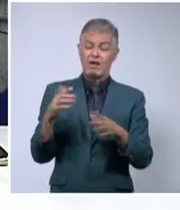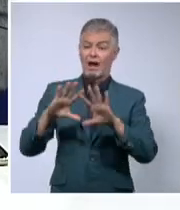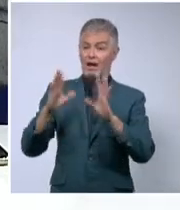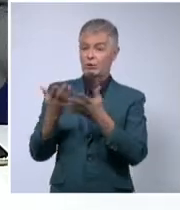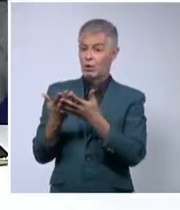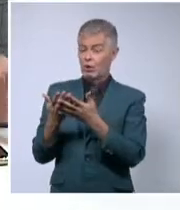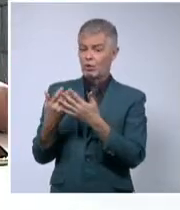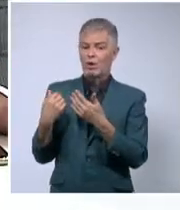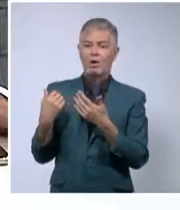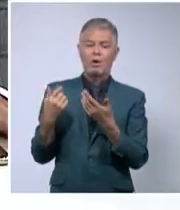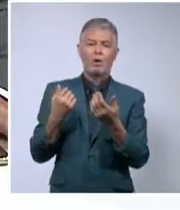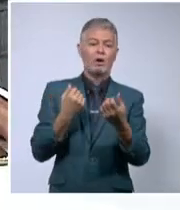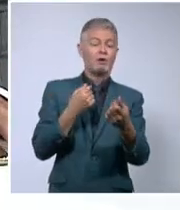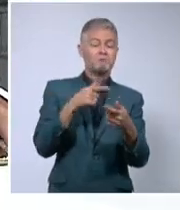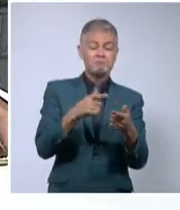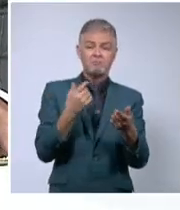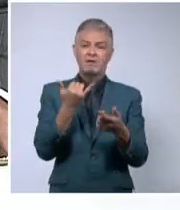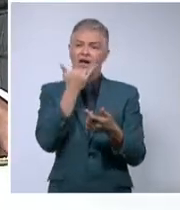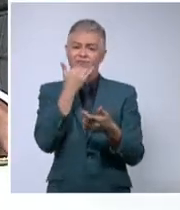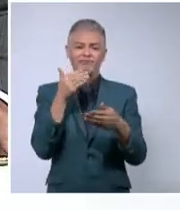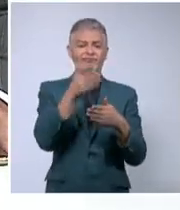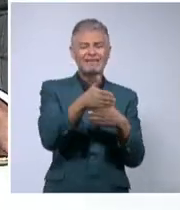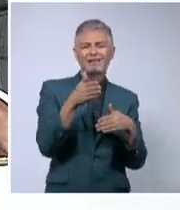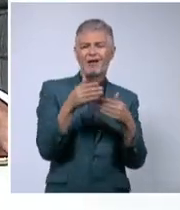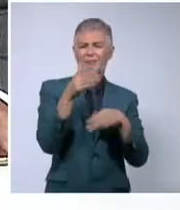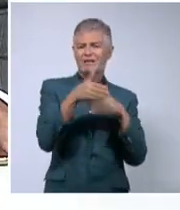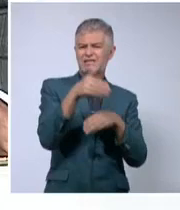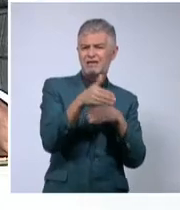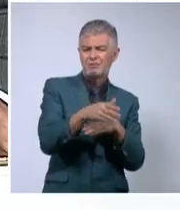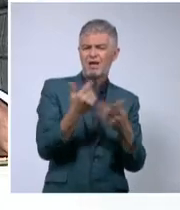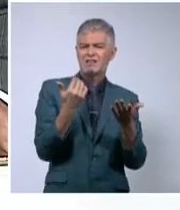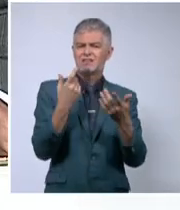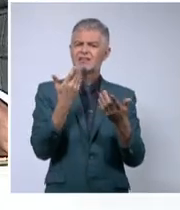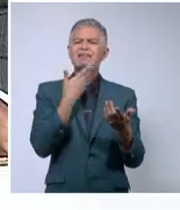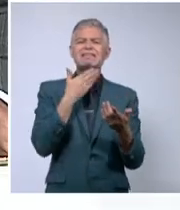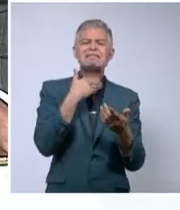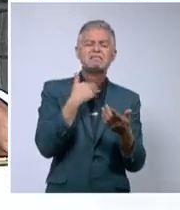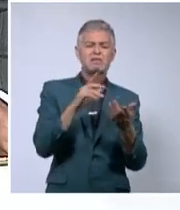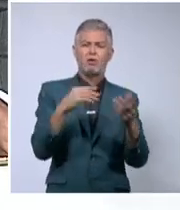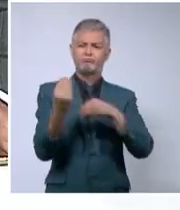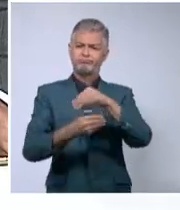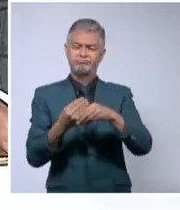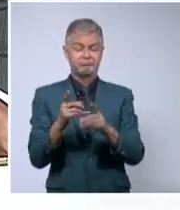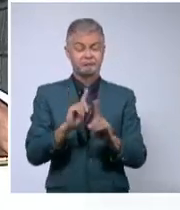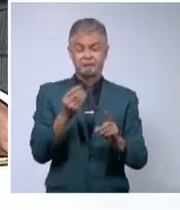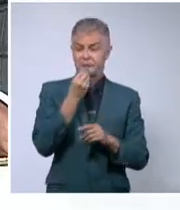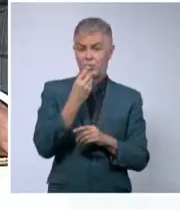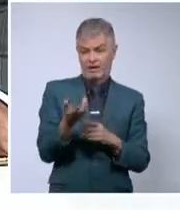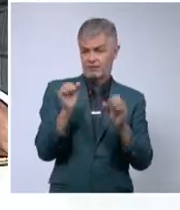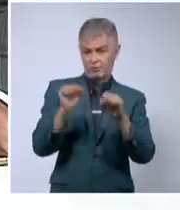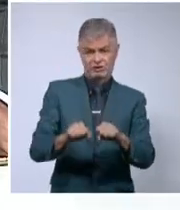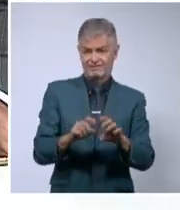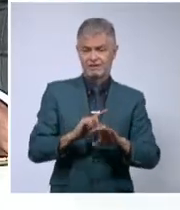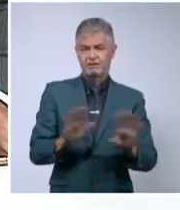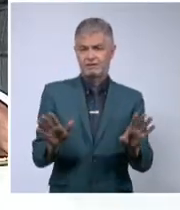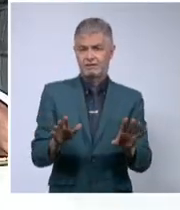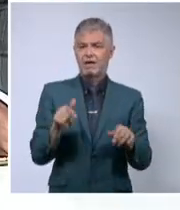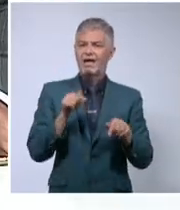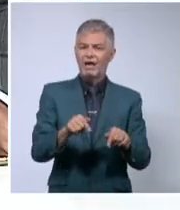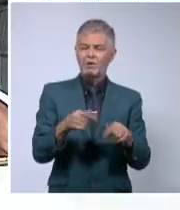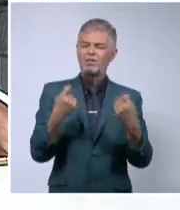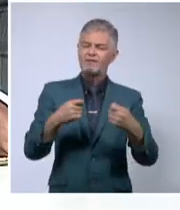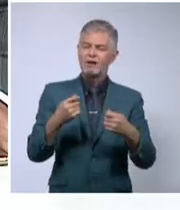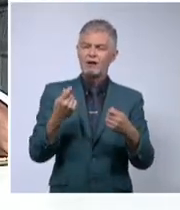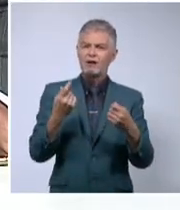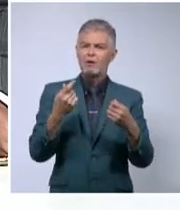nada. Y antes de buscar otros nuevos caminos contra la revolución bolivariana, tienen que ocuparse de algo. Primero, ¿qué hacer